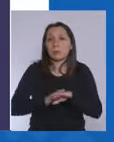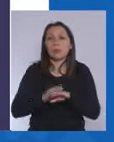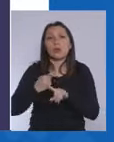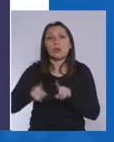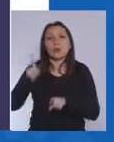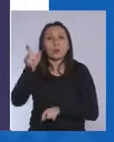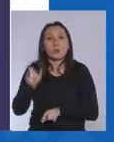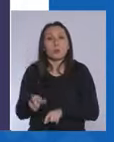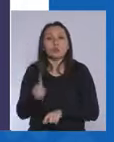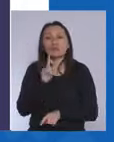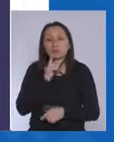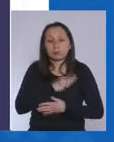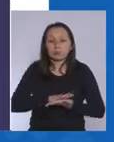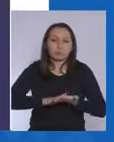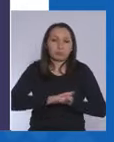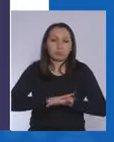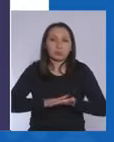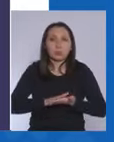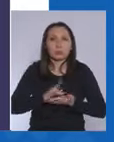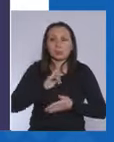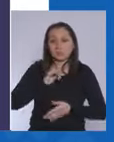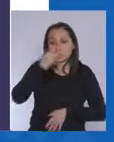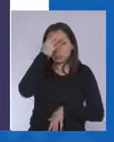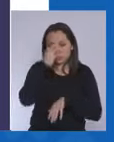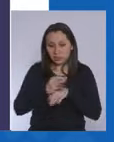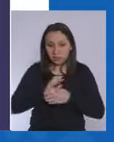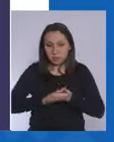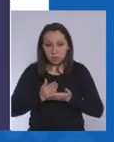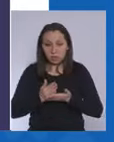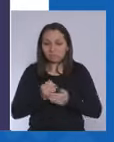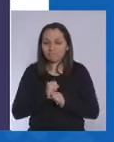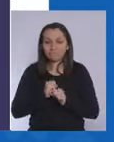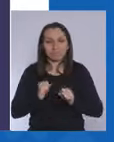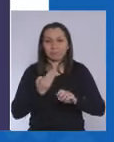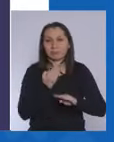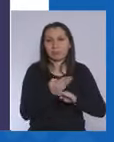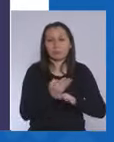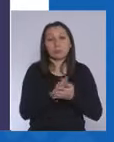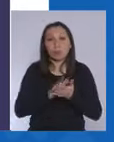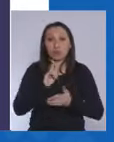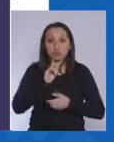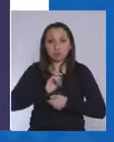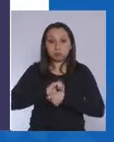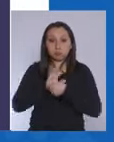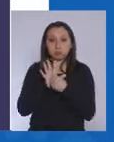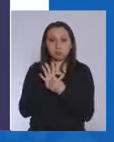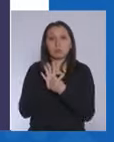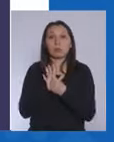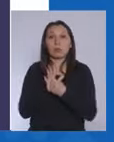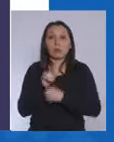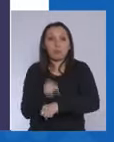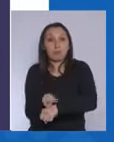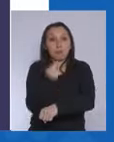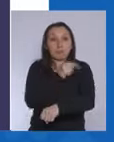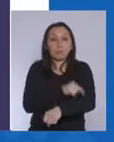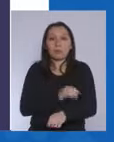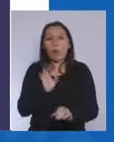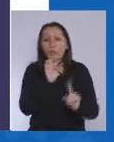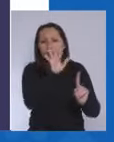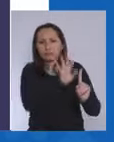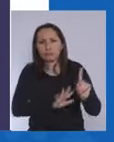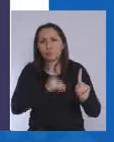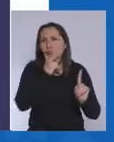aquellas personas que se encuentran por su condición sanitaria es decir una persona que es kobe dispositivo un caso sospechoso que